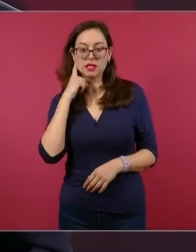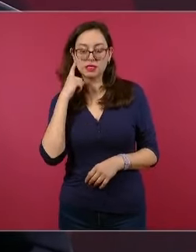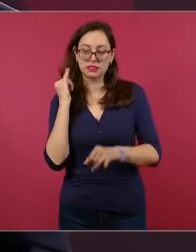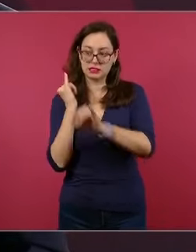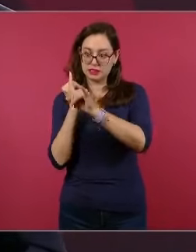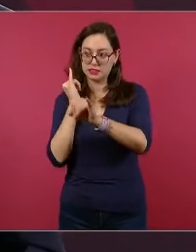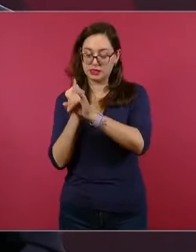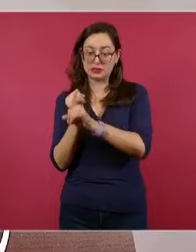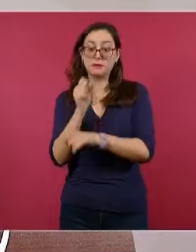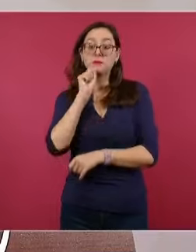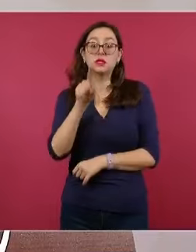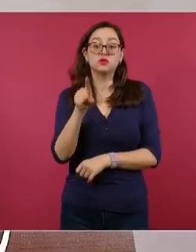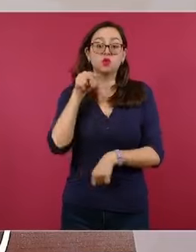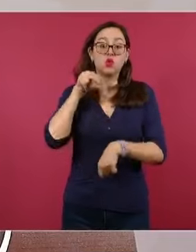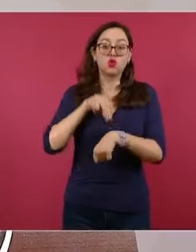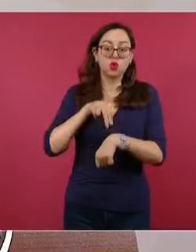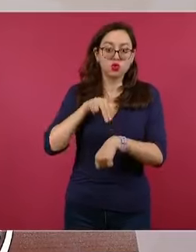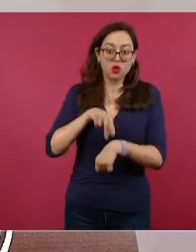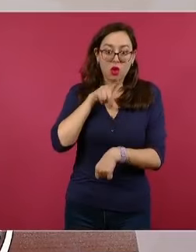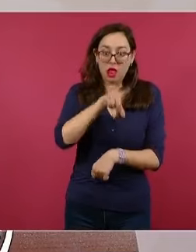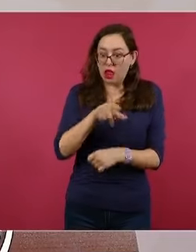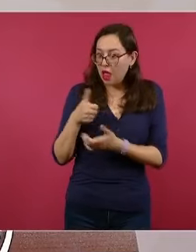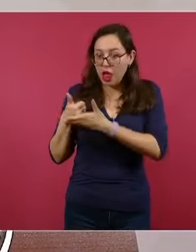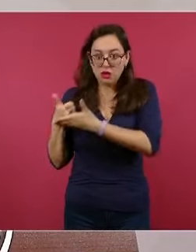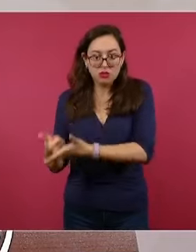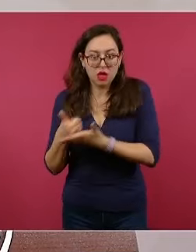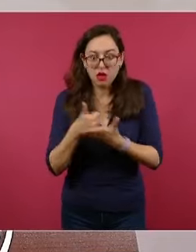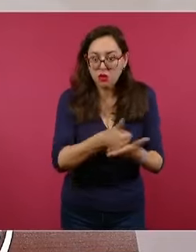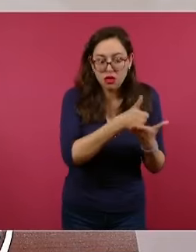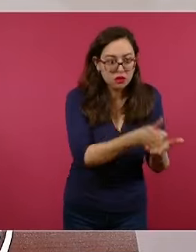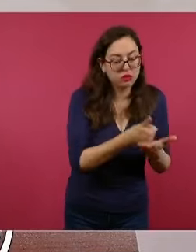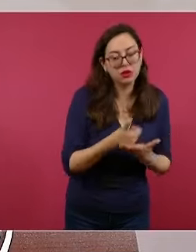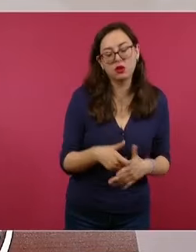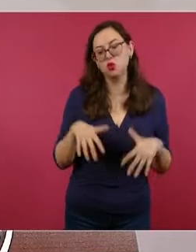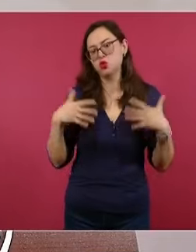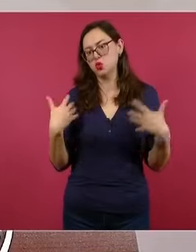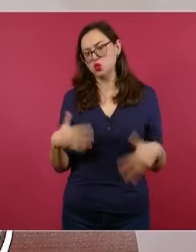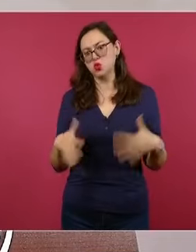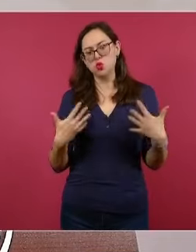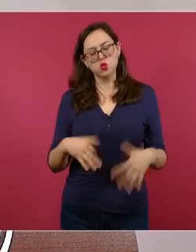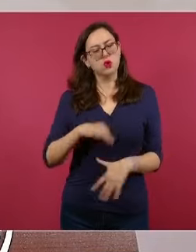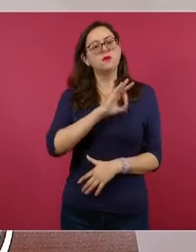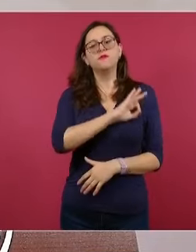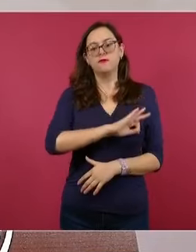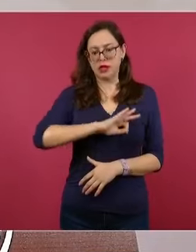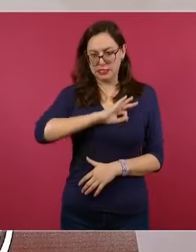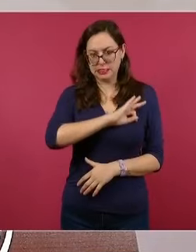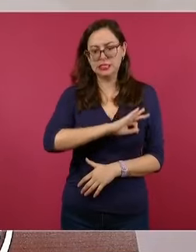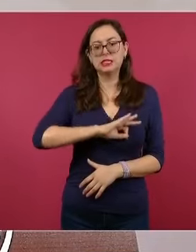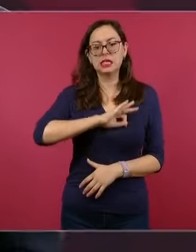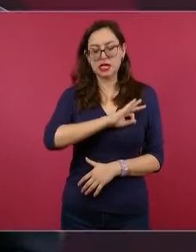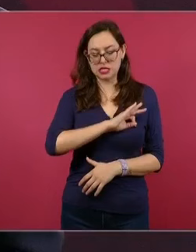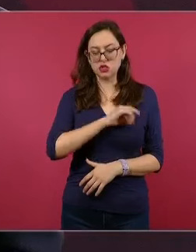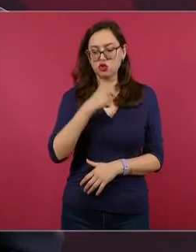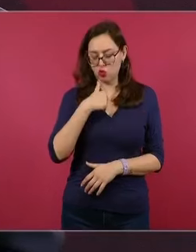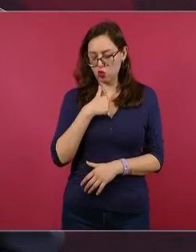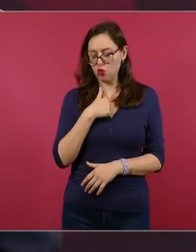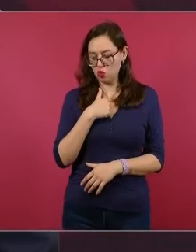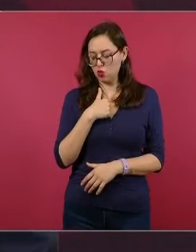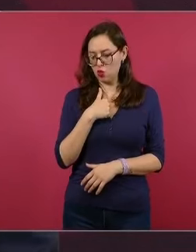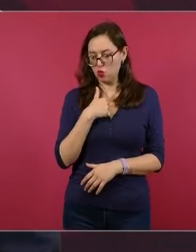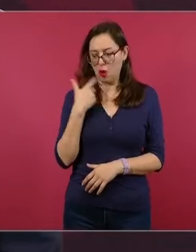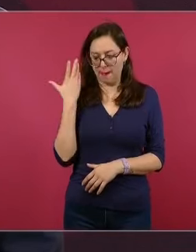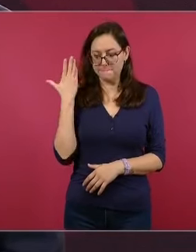que lo felicito por lo que está haciendo y le vamos a pedir